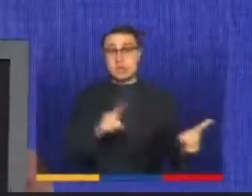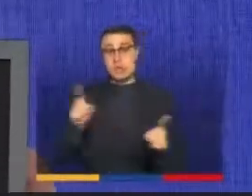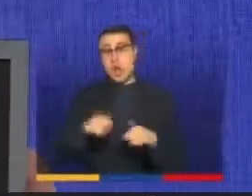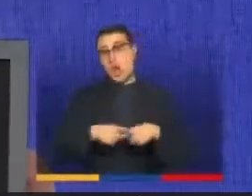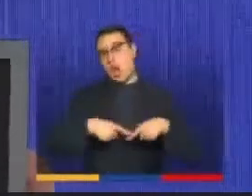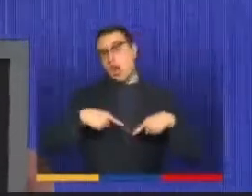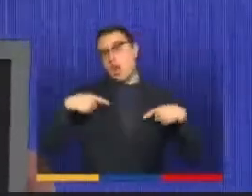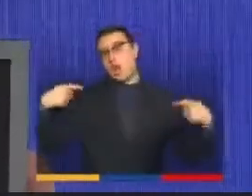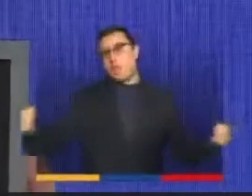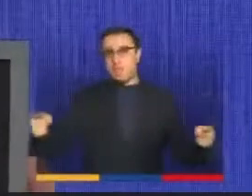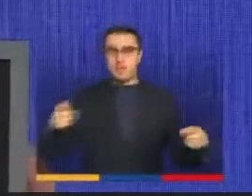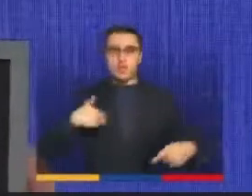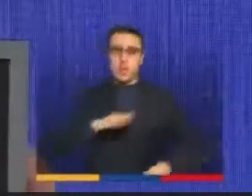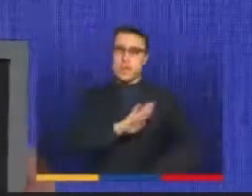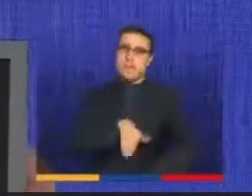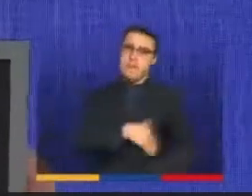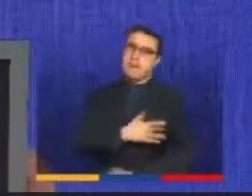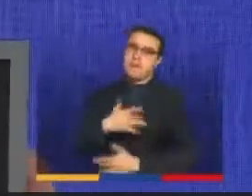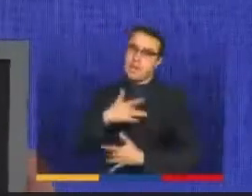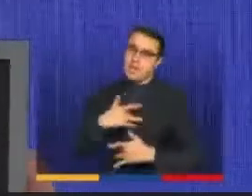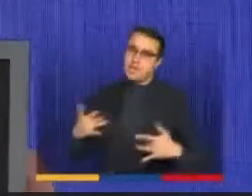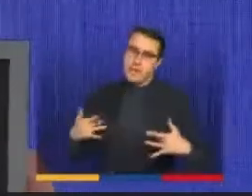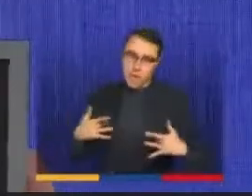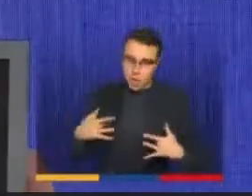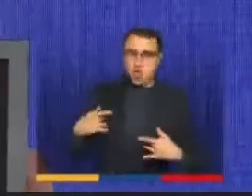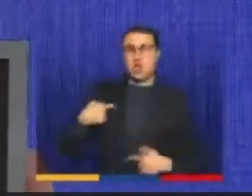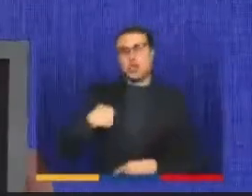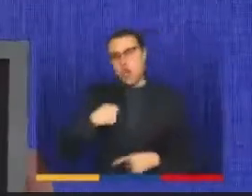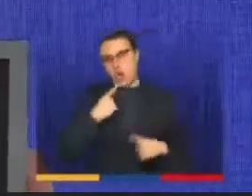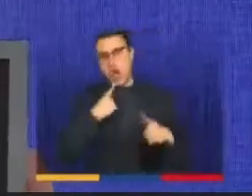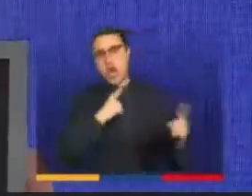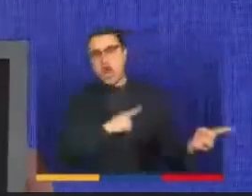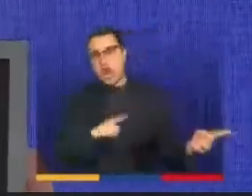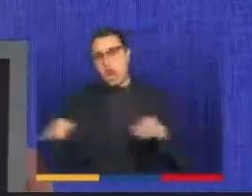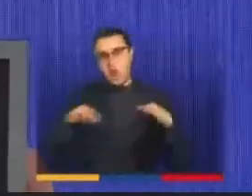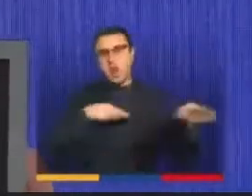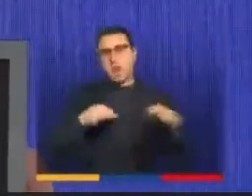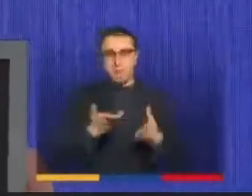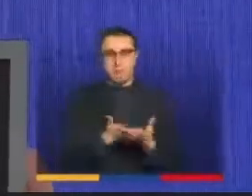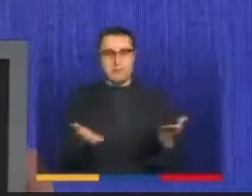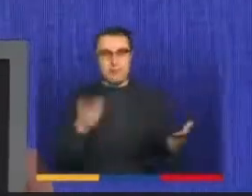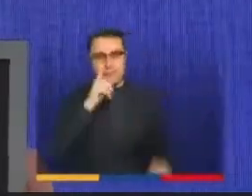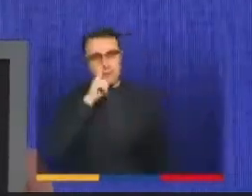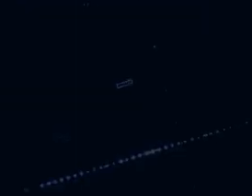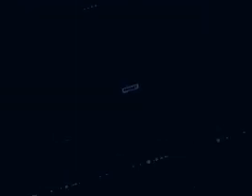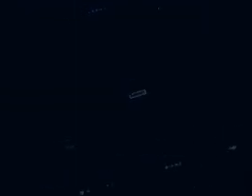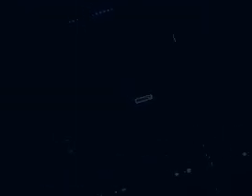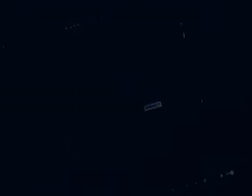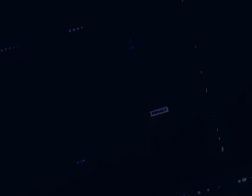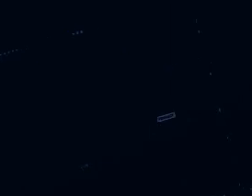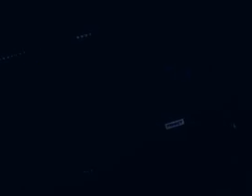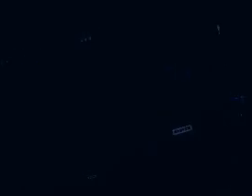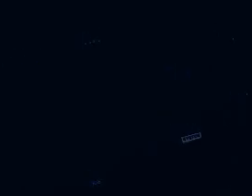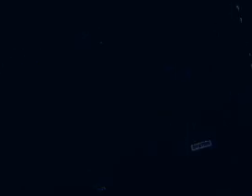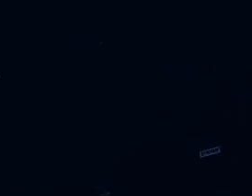suplantando a la ministra de Salud y los aburriría con la explicación de la ley, que presentamos.